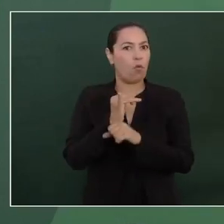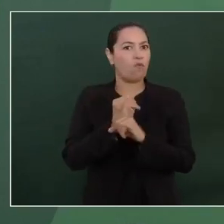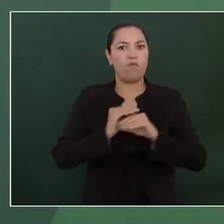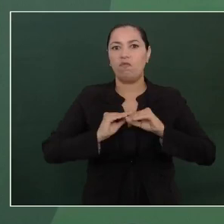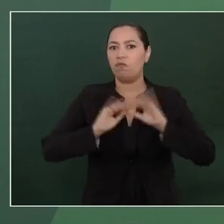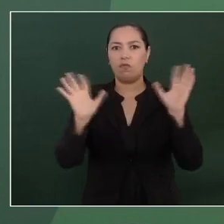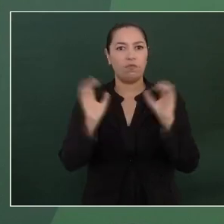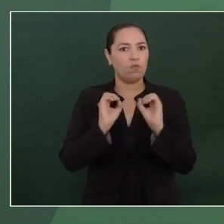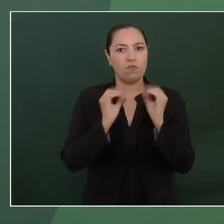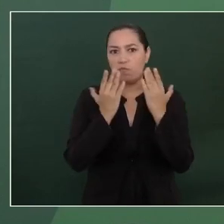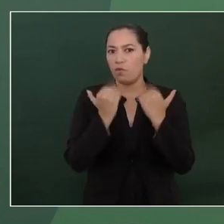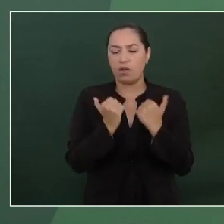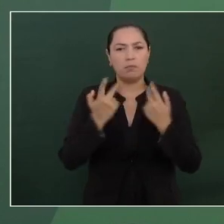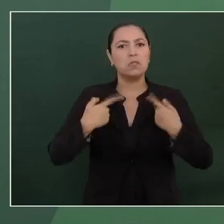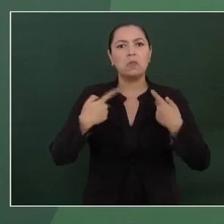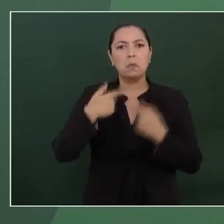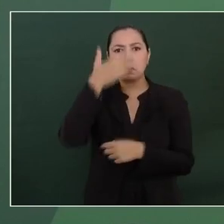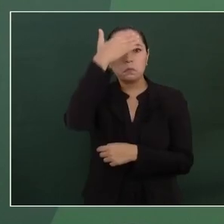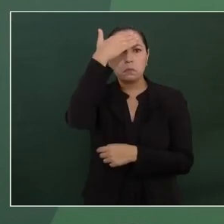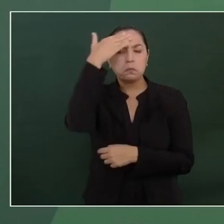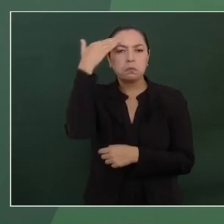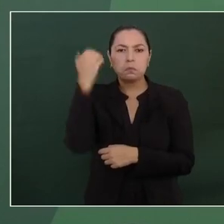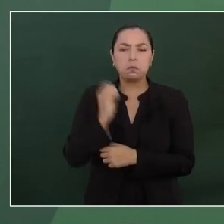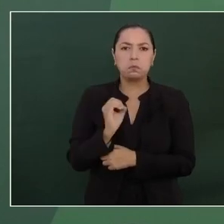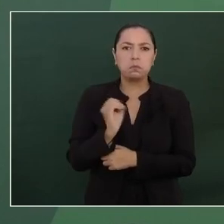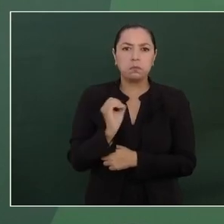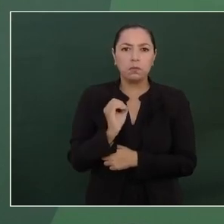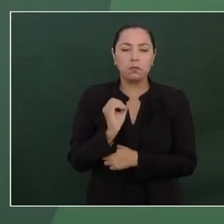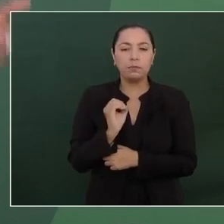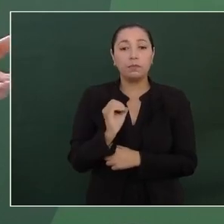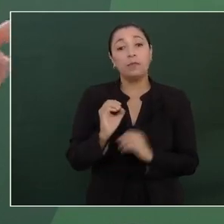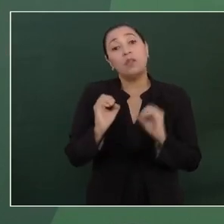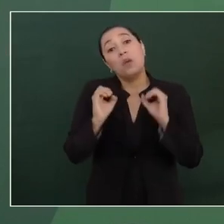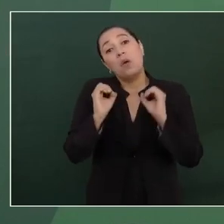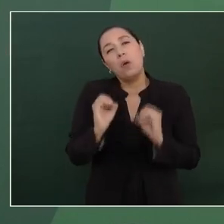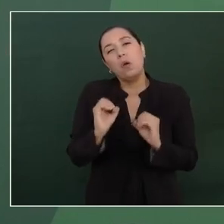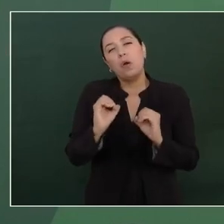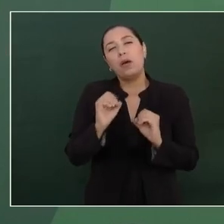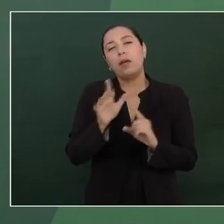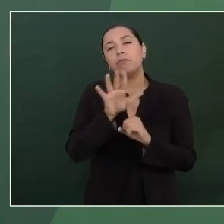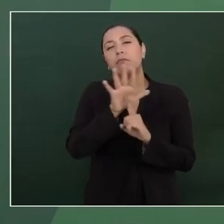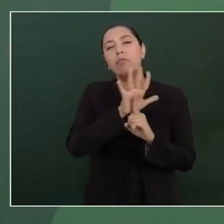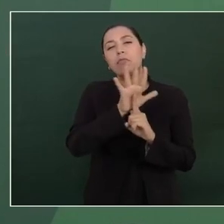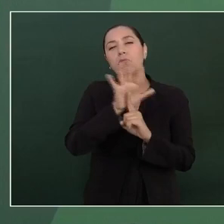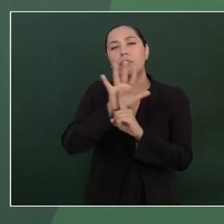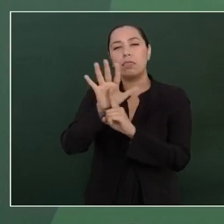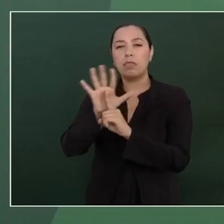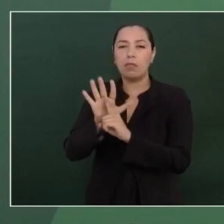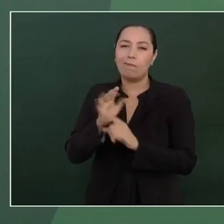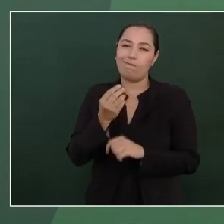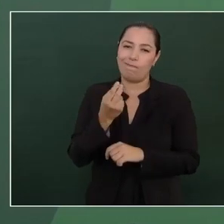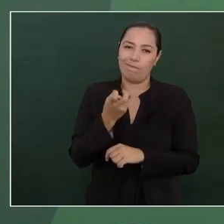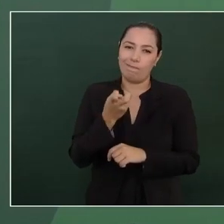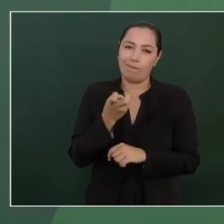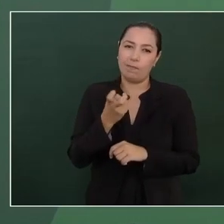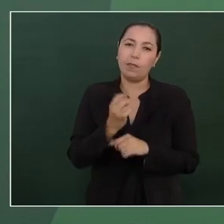la gente no sabía o se manipulaba la